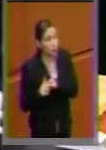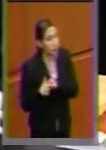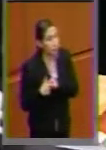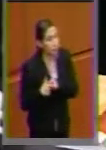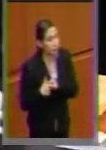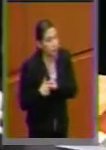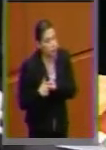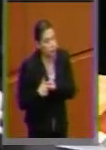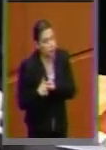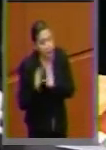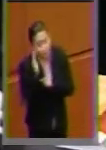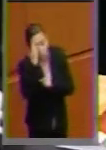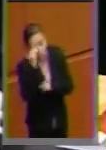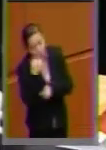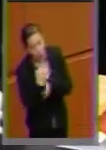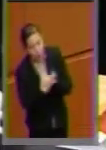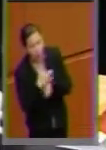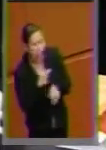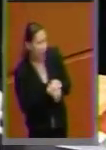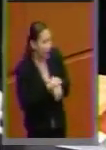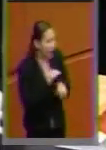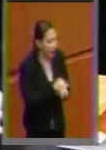conoce a los jueces